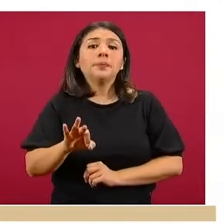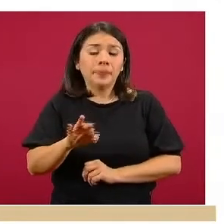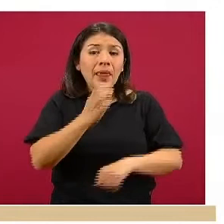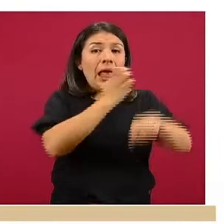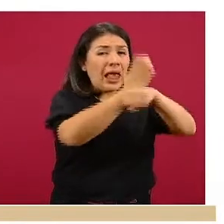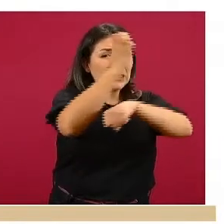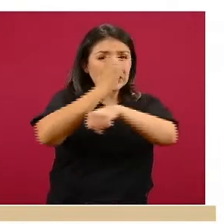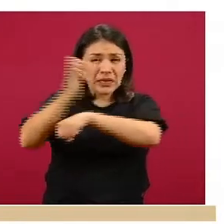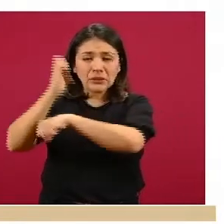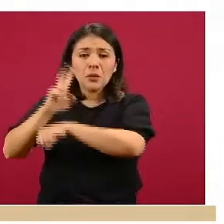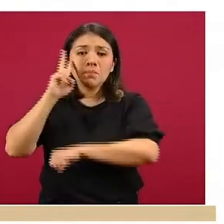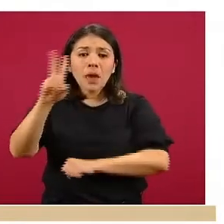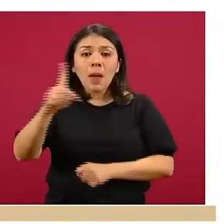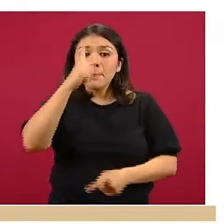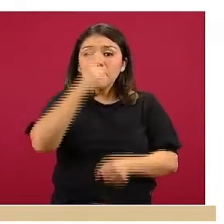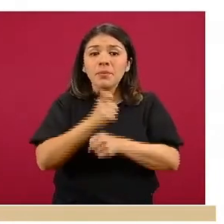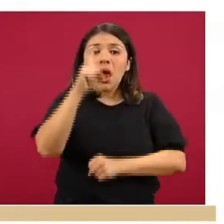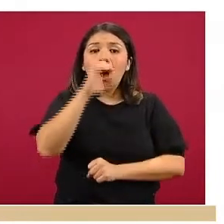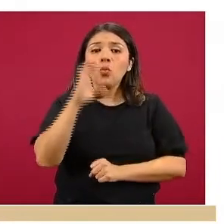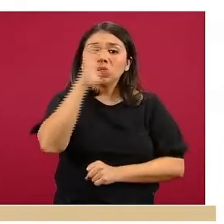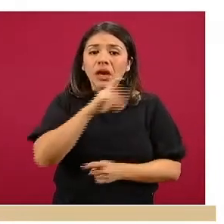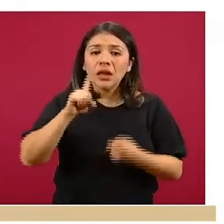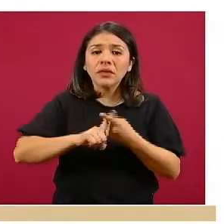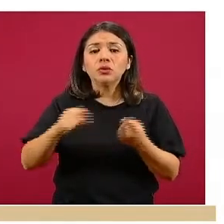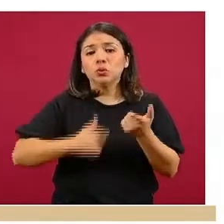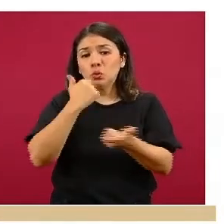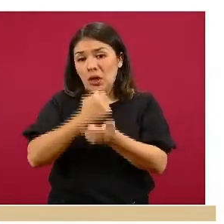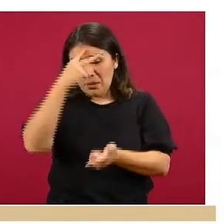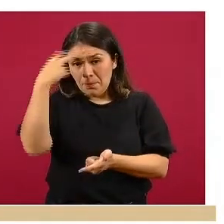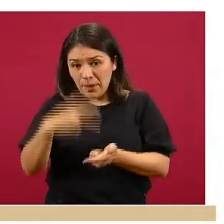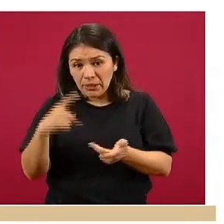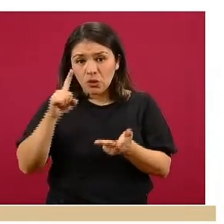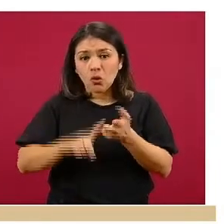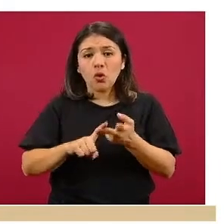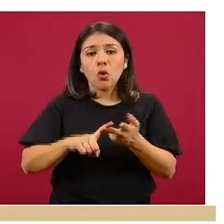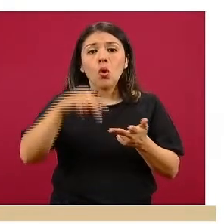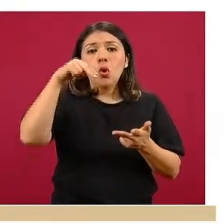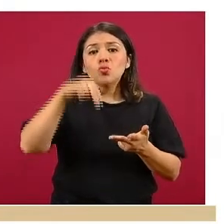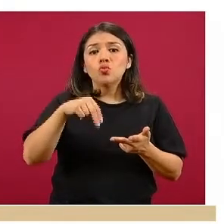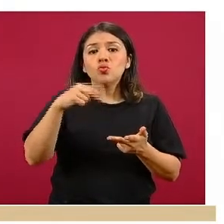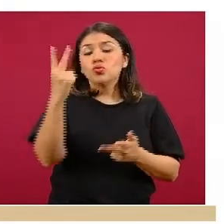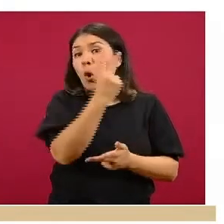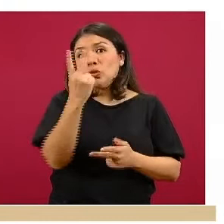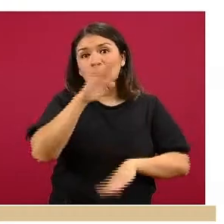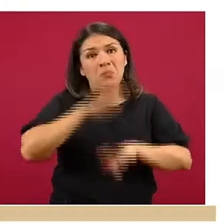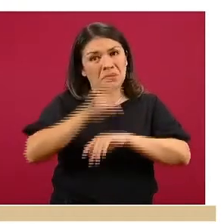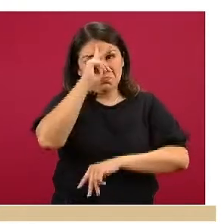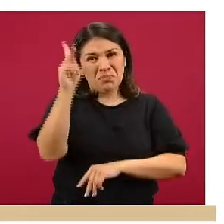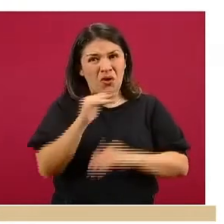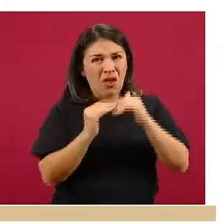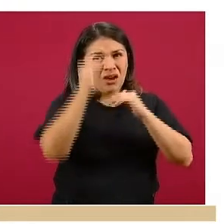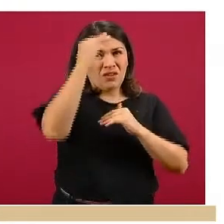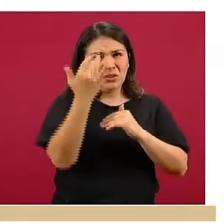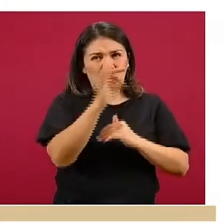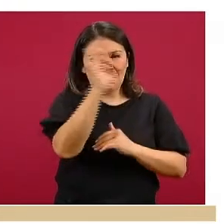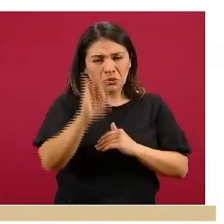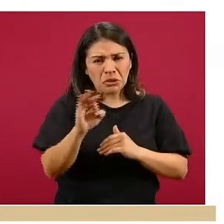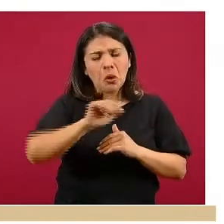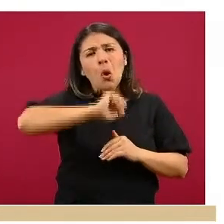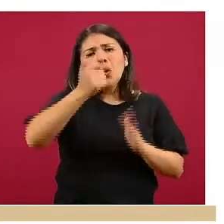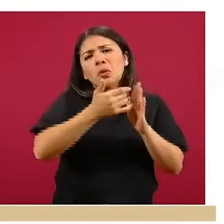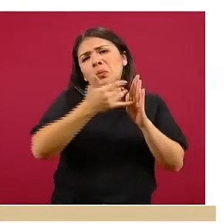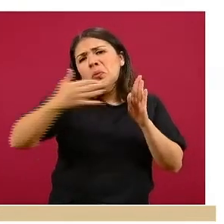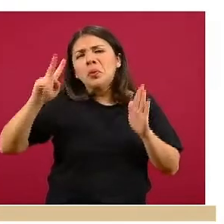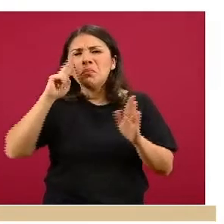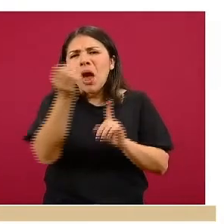entidad federativa tenemos Aguascalientes, seguida de Ciudad de México, las dos que tienen por arriba del 50%, las demás, se puede ver ahí